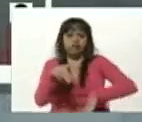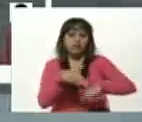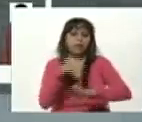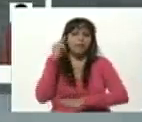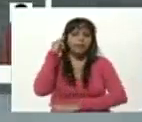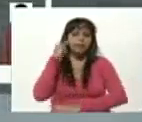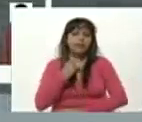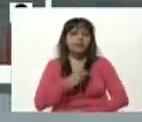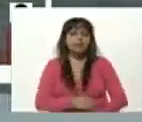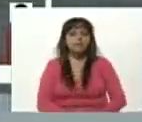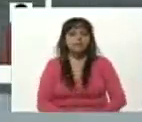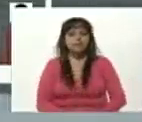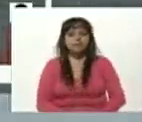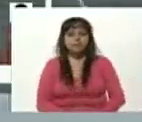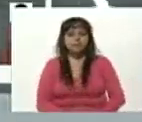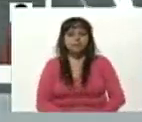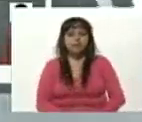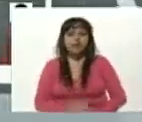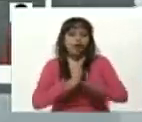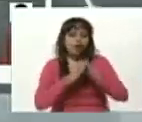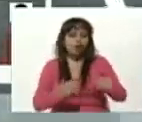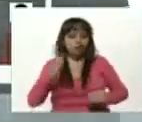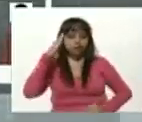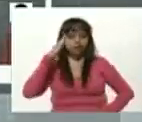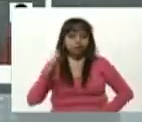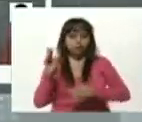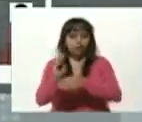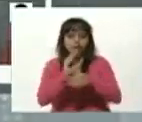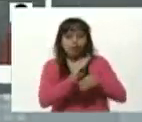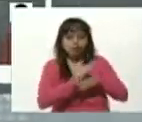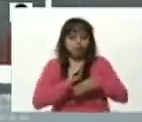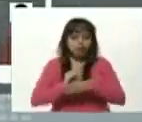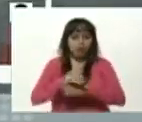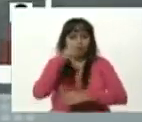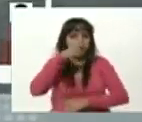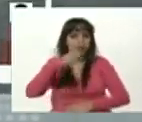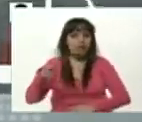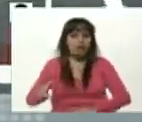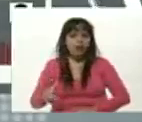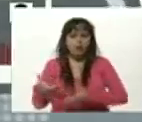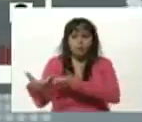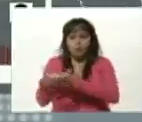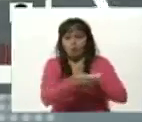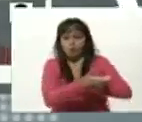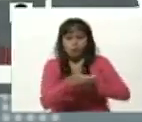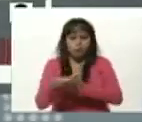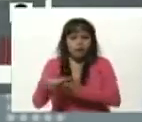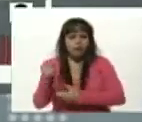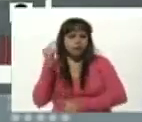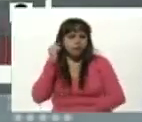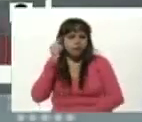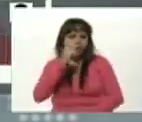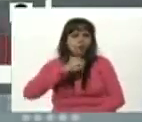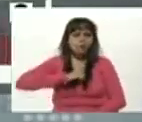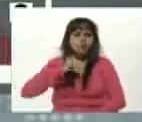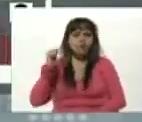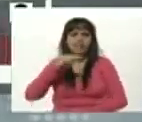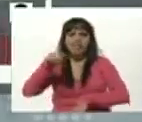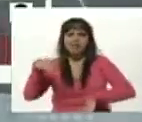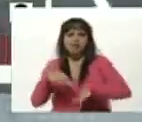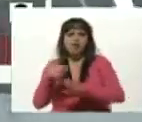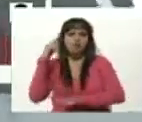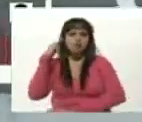Bolivariana, todo el Ejército de Protección Civil, bomberos, bomberas, Policía Nacional